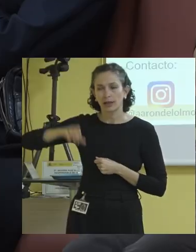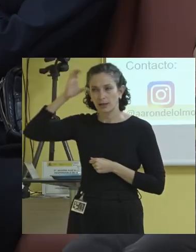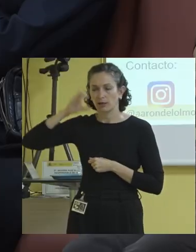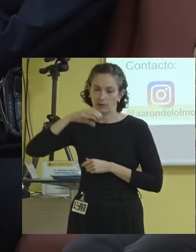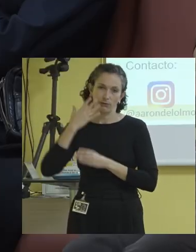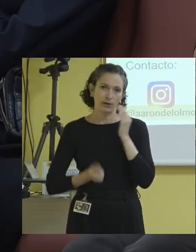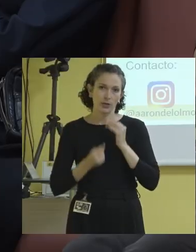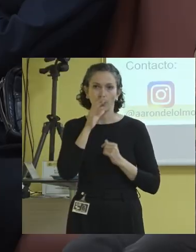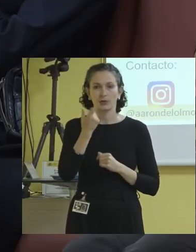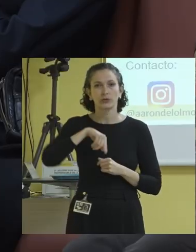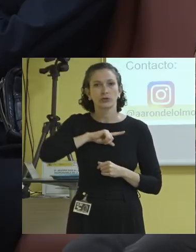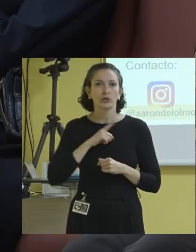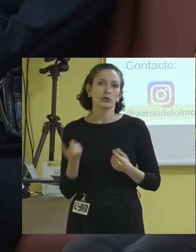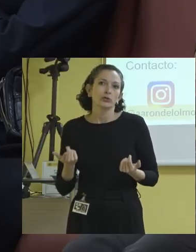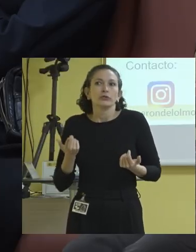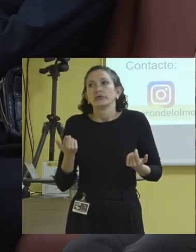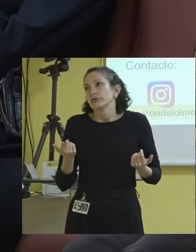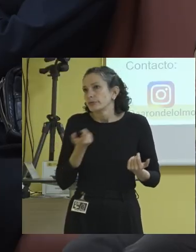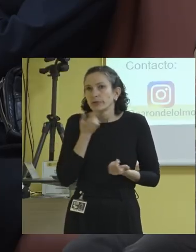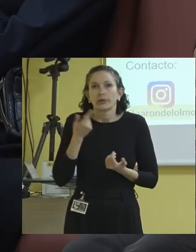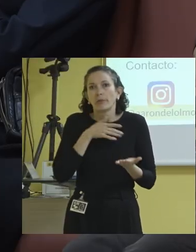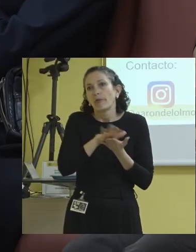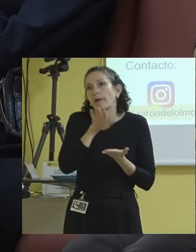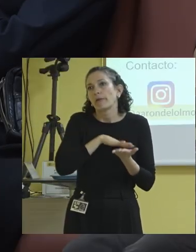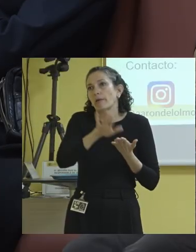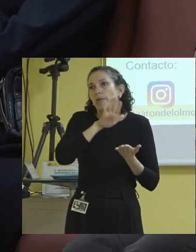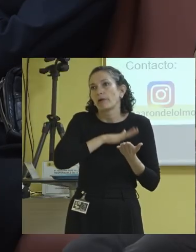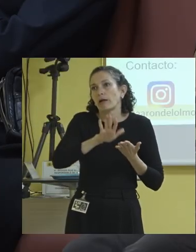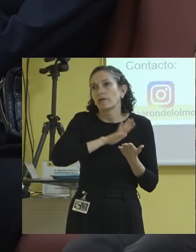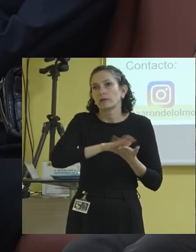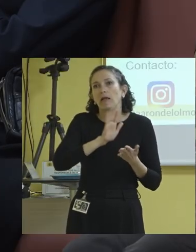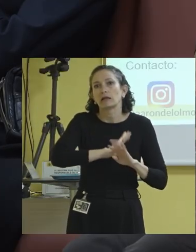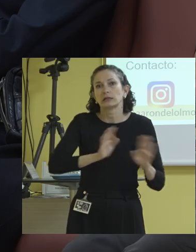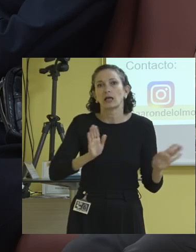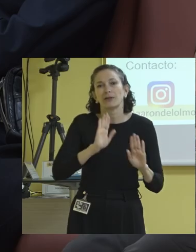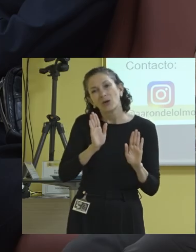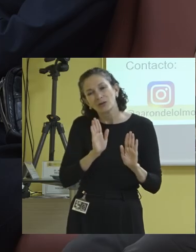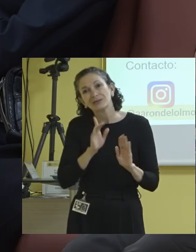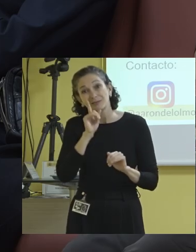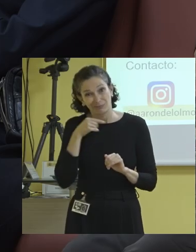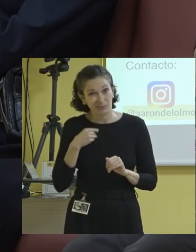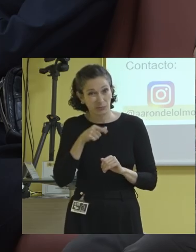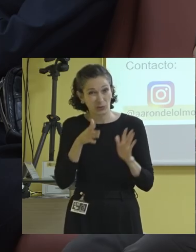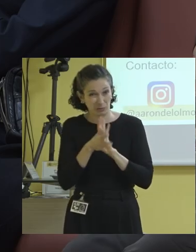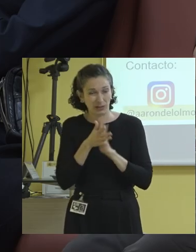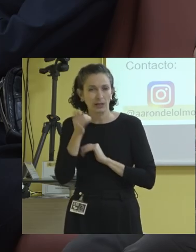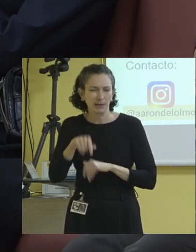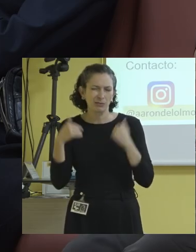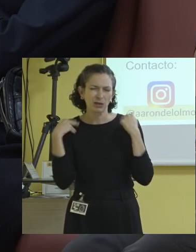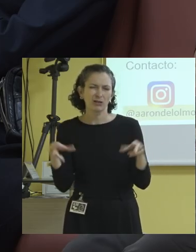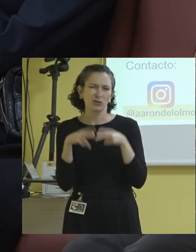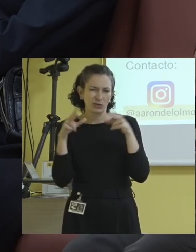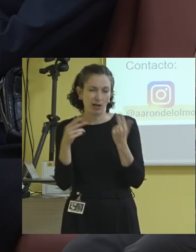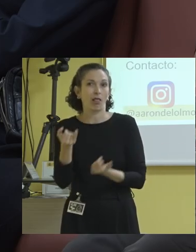nuestra torre de marfil, pues nosotros, lo que tú dices, ahí publicar, y nada, y no nos damos cuenta de esa parte, como tú has explicado muy bien, responsabilidad social,